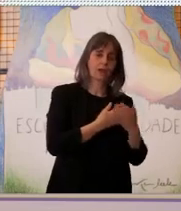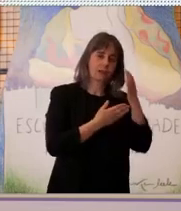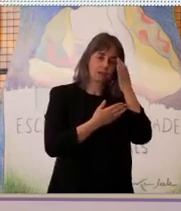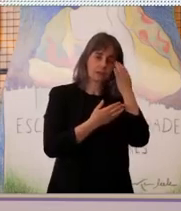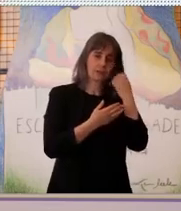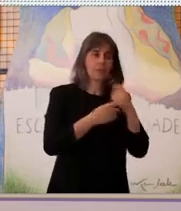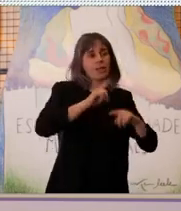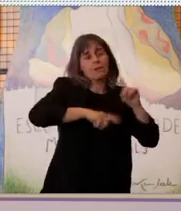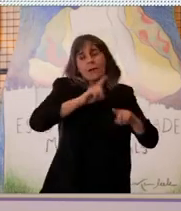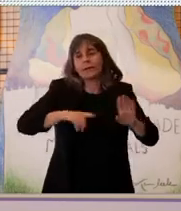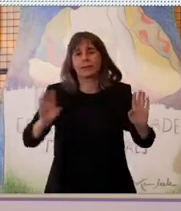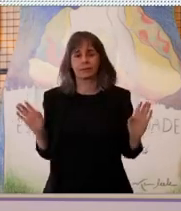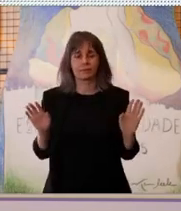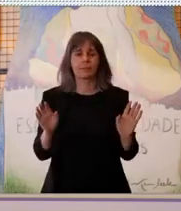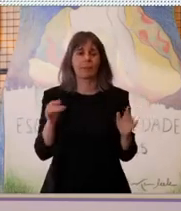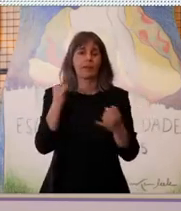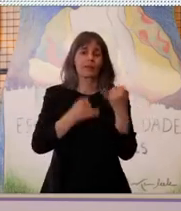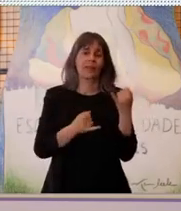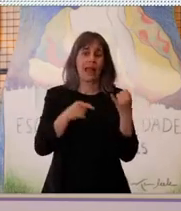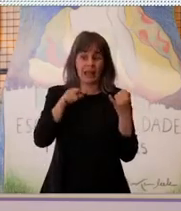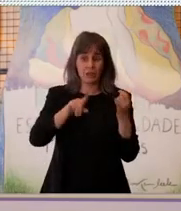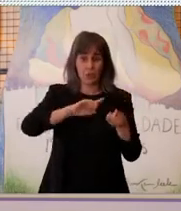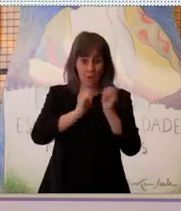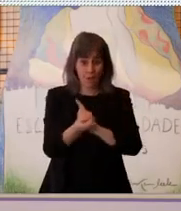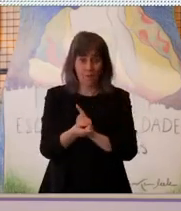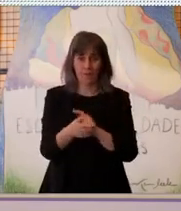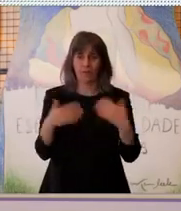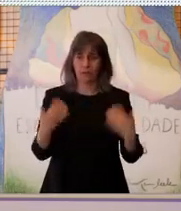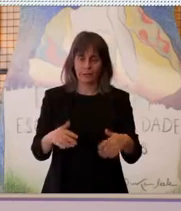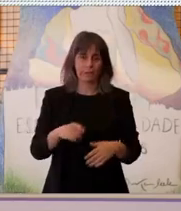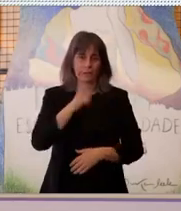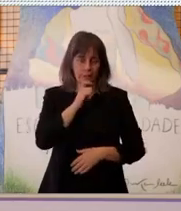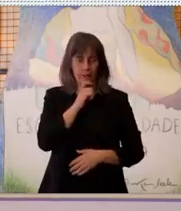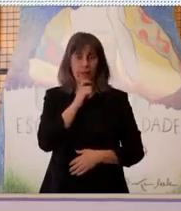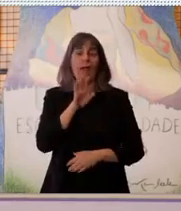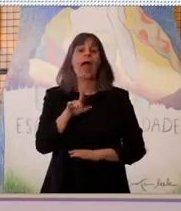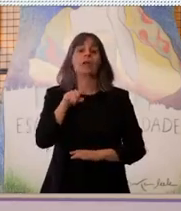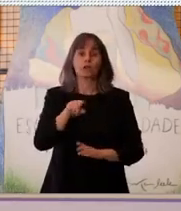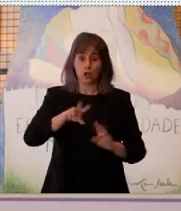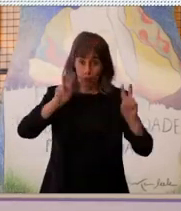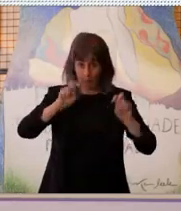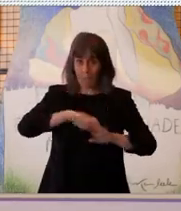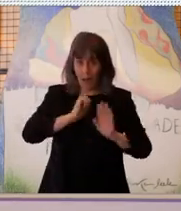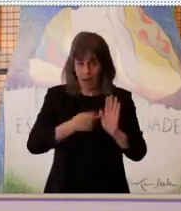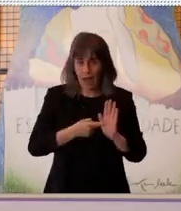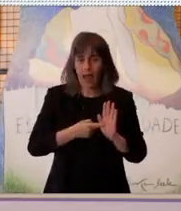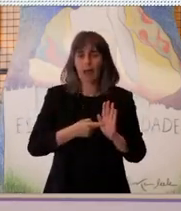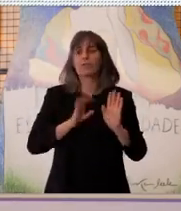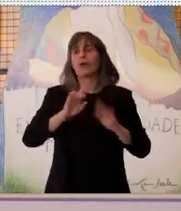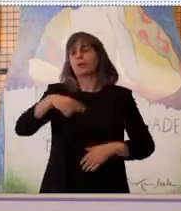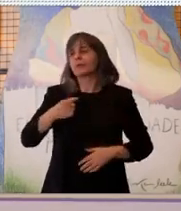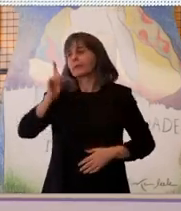entonces te encuentras Y tratar de modificar eso ya Y eso es lo legal no luego ya la cuestión de la costumbre